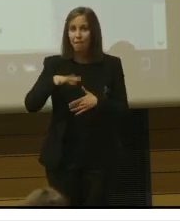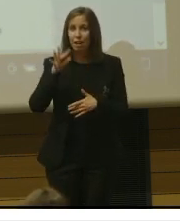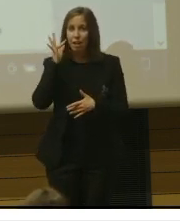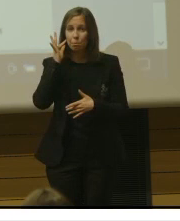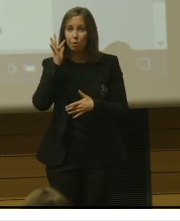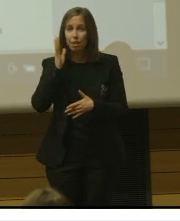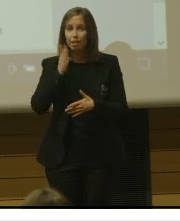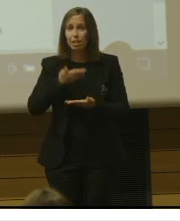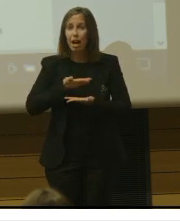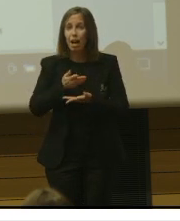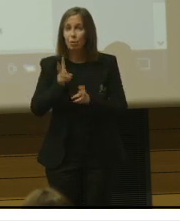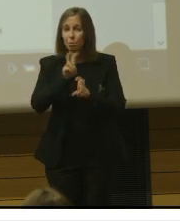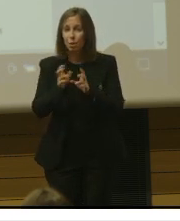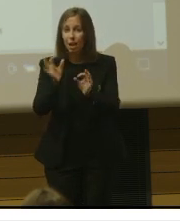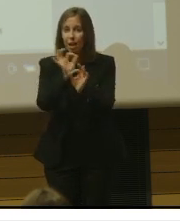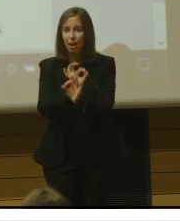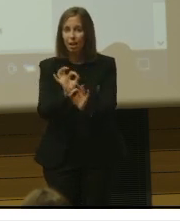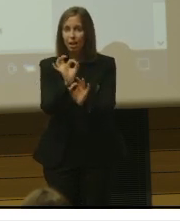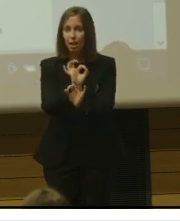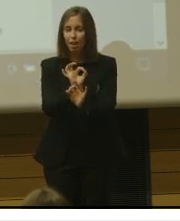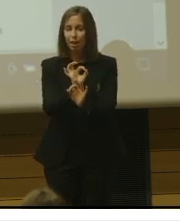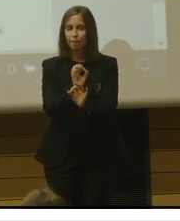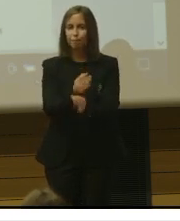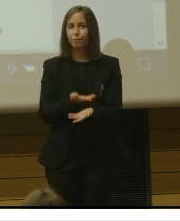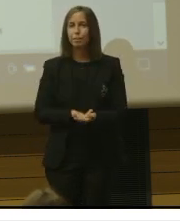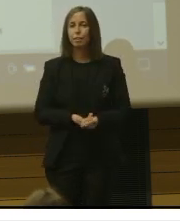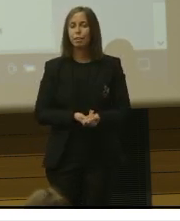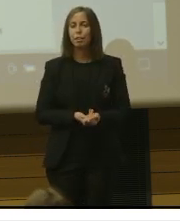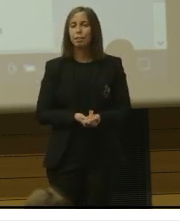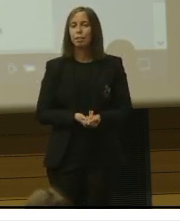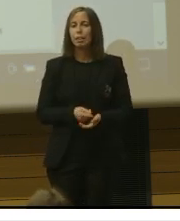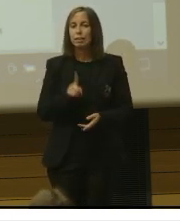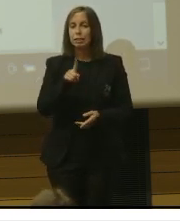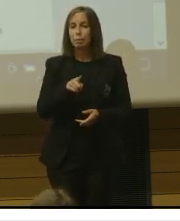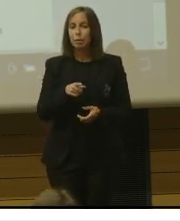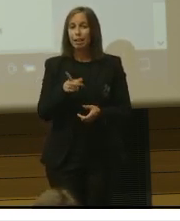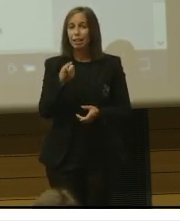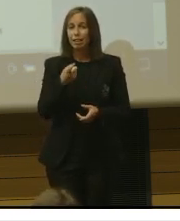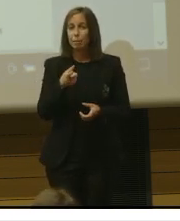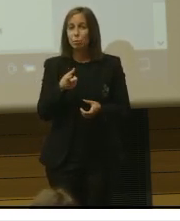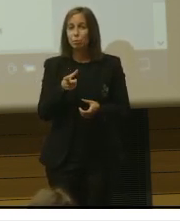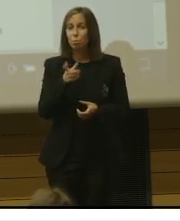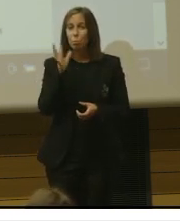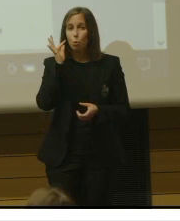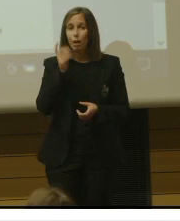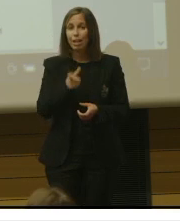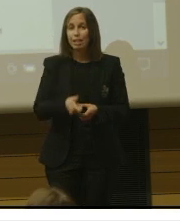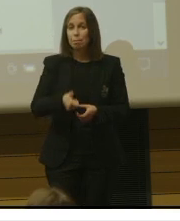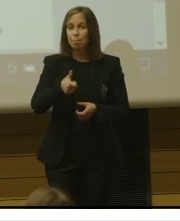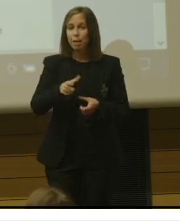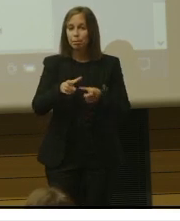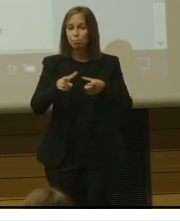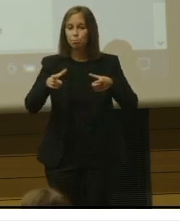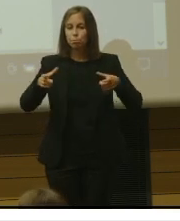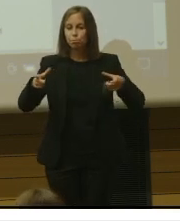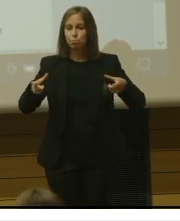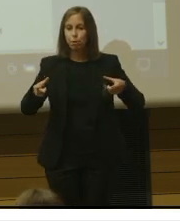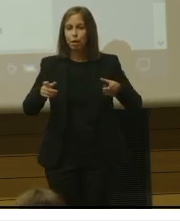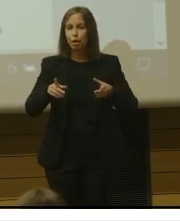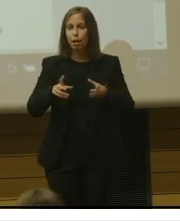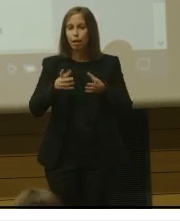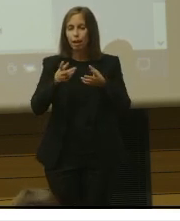ayuda, ¿no? Evidentemente, como os decía, necesitamos un mayor tamaño de muestra para poder dar datos de eficacia del tratamiento,